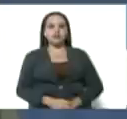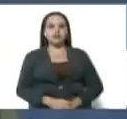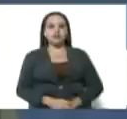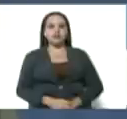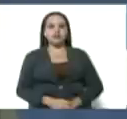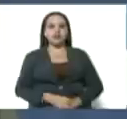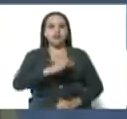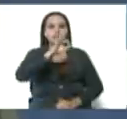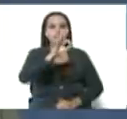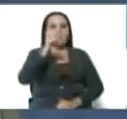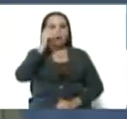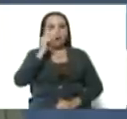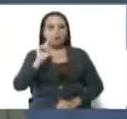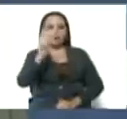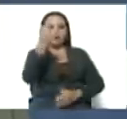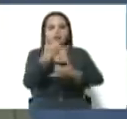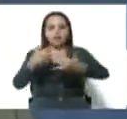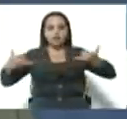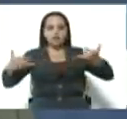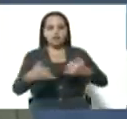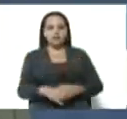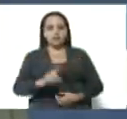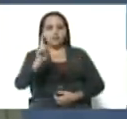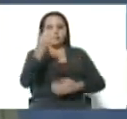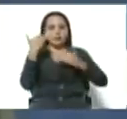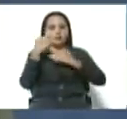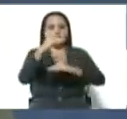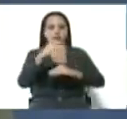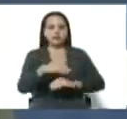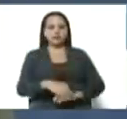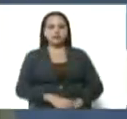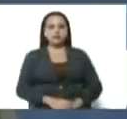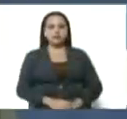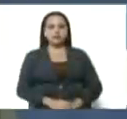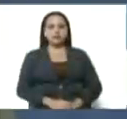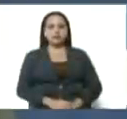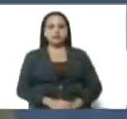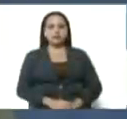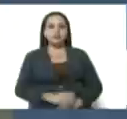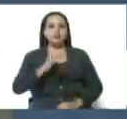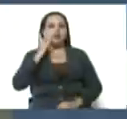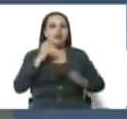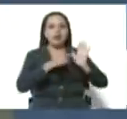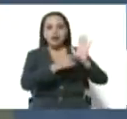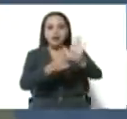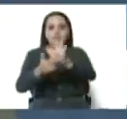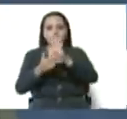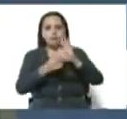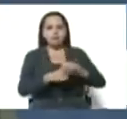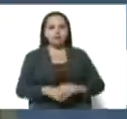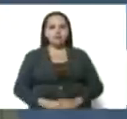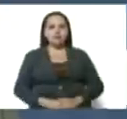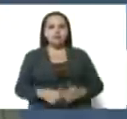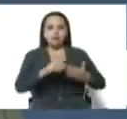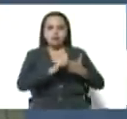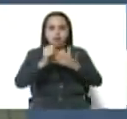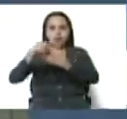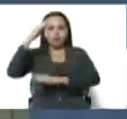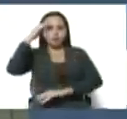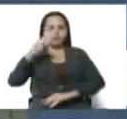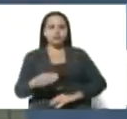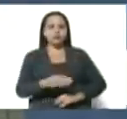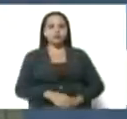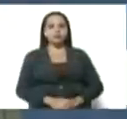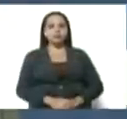hombres de primera línea de primer nivel ejemplares en su liderazgo militar se